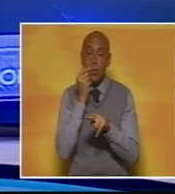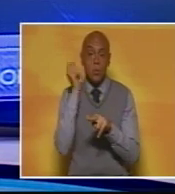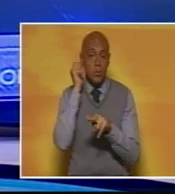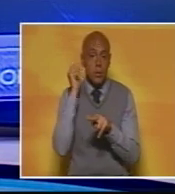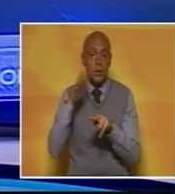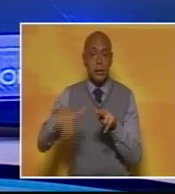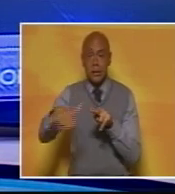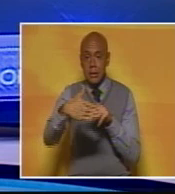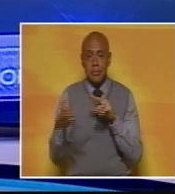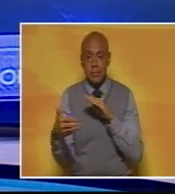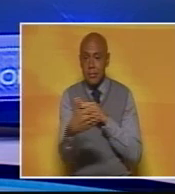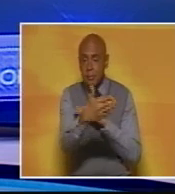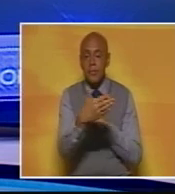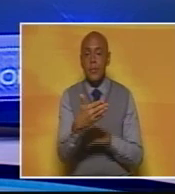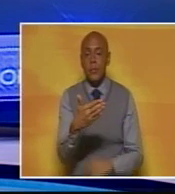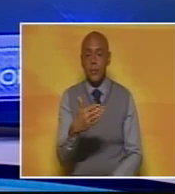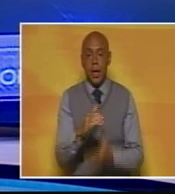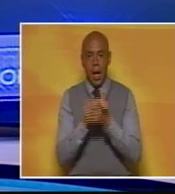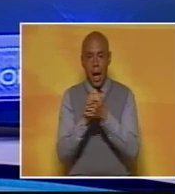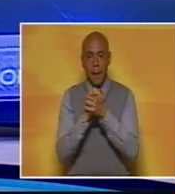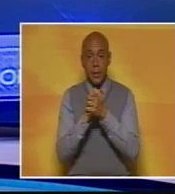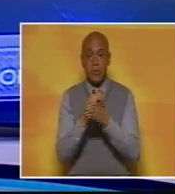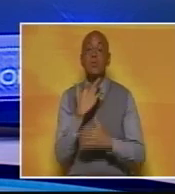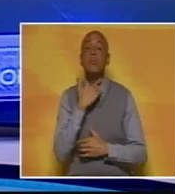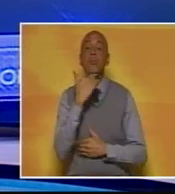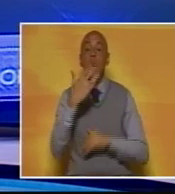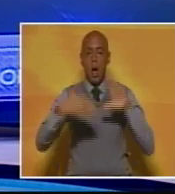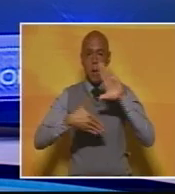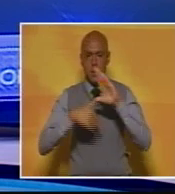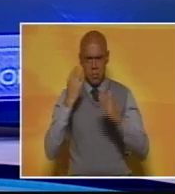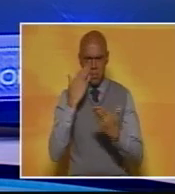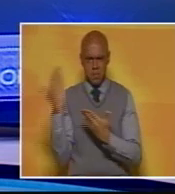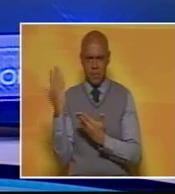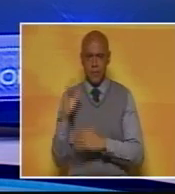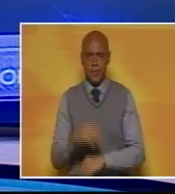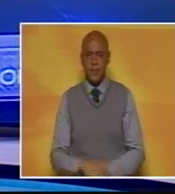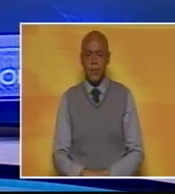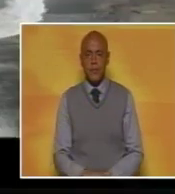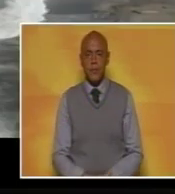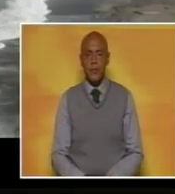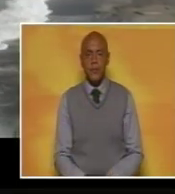de otras especies. Miguel Ángel Rivera, de La Voz de América, nos cuenta más.